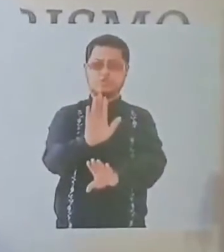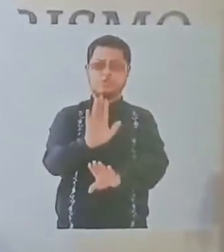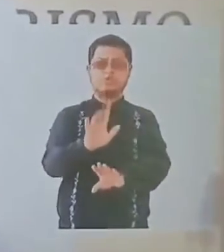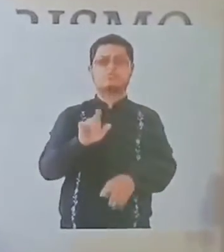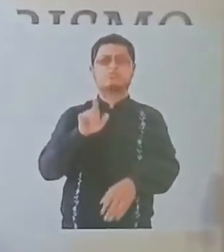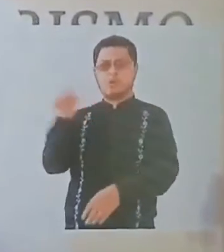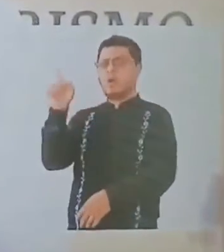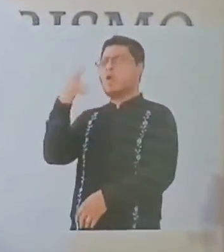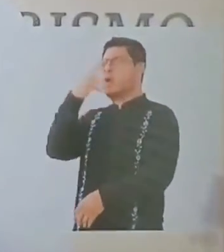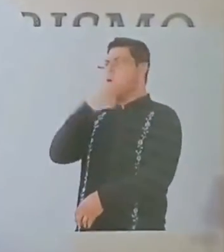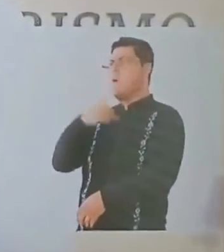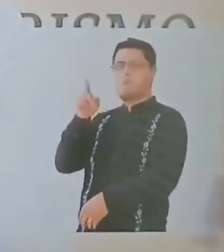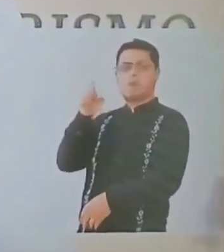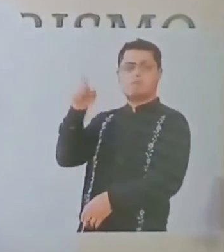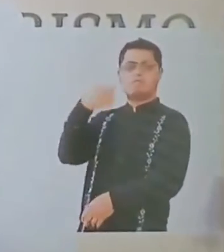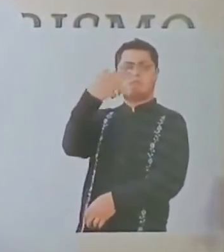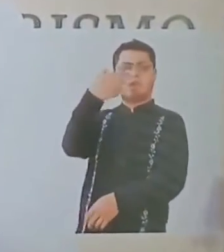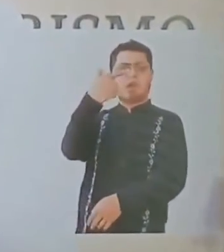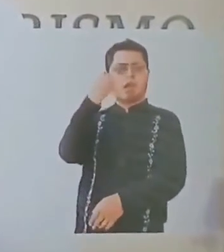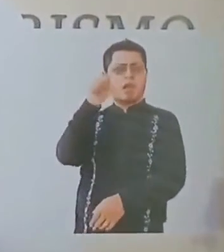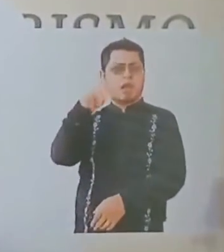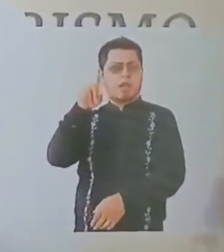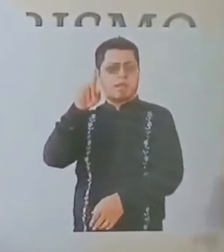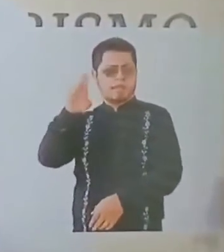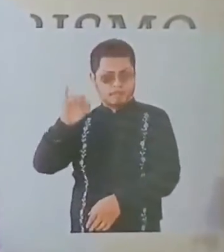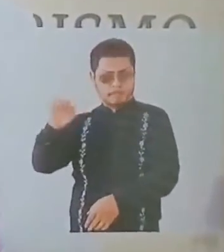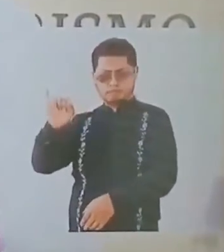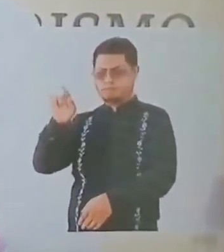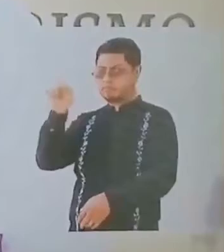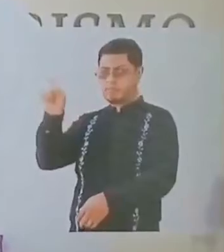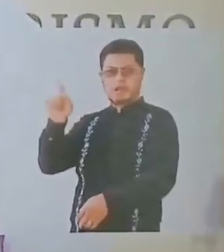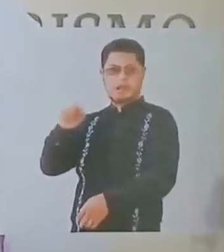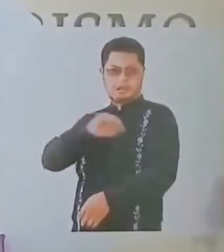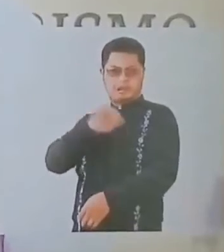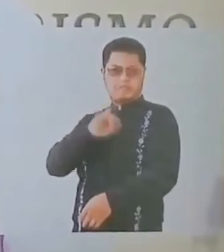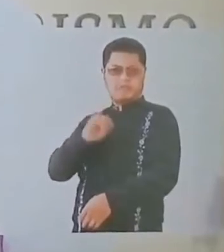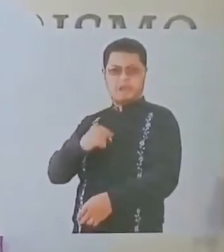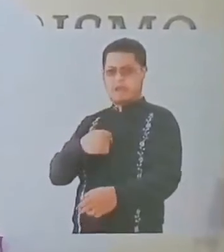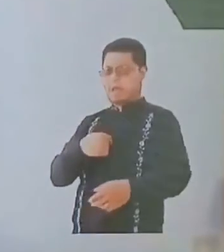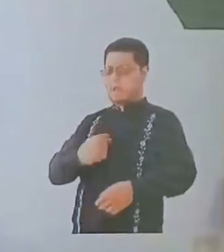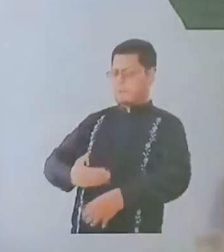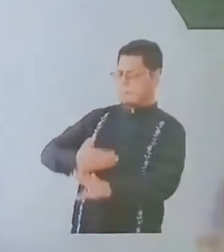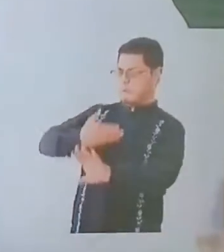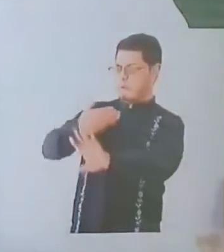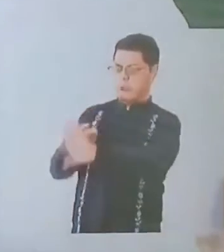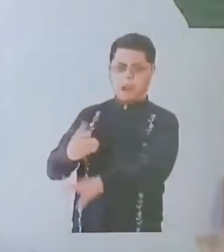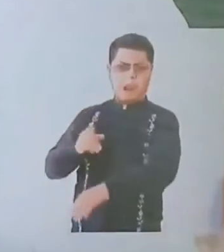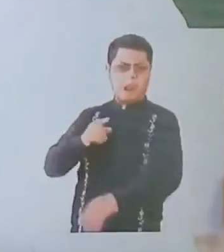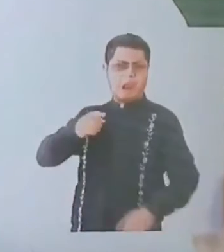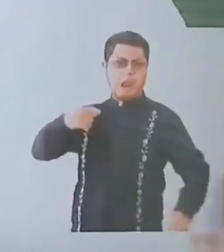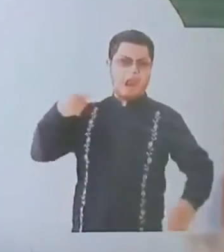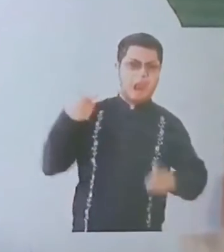Gandhi no utilizó la violencia.